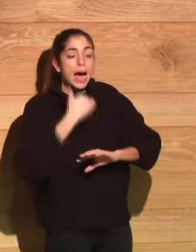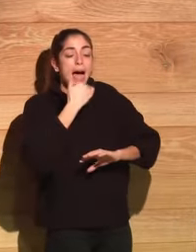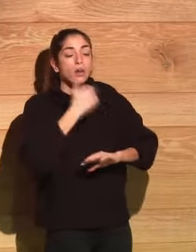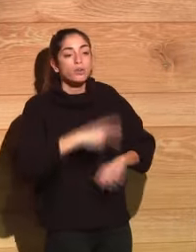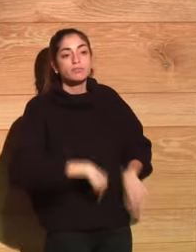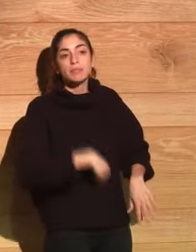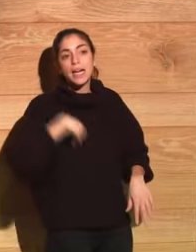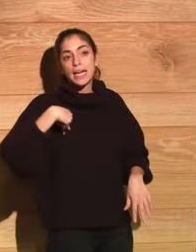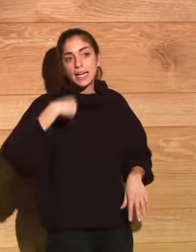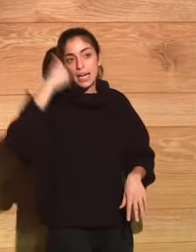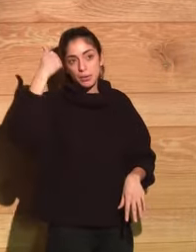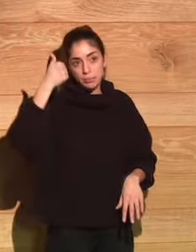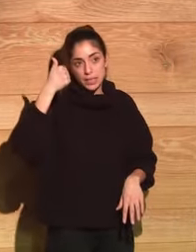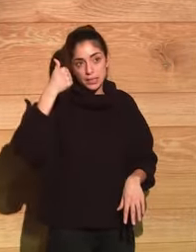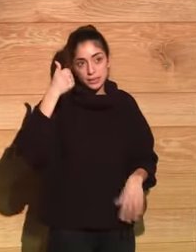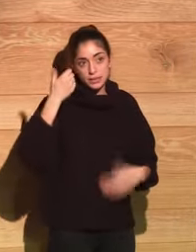¿no?